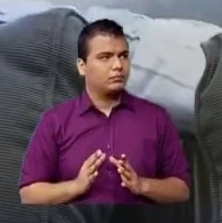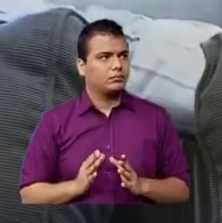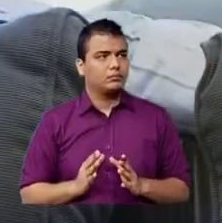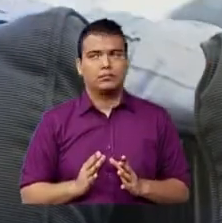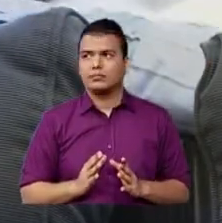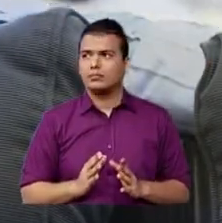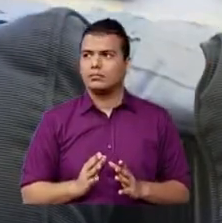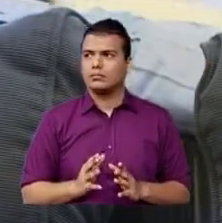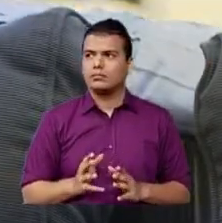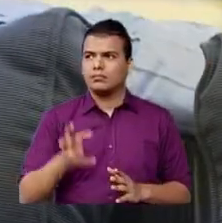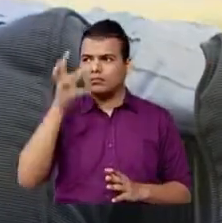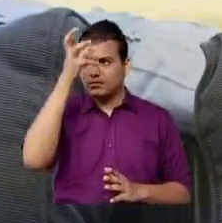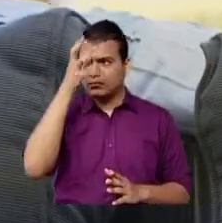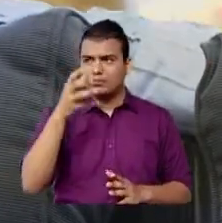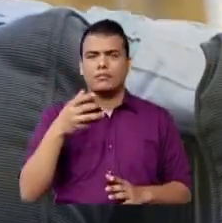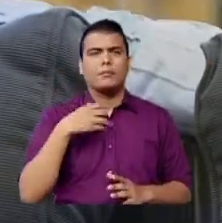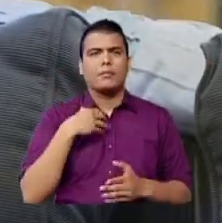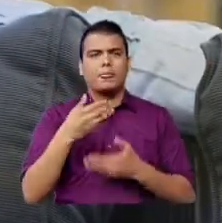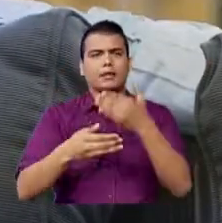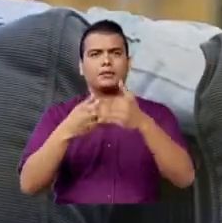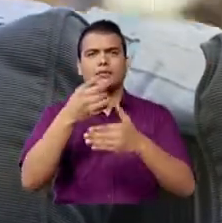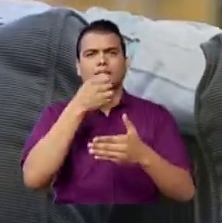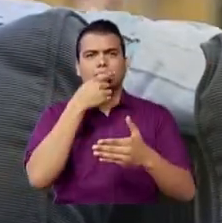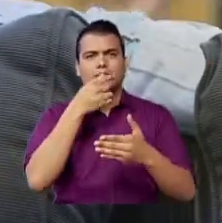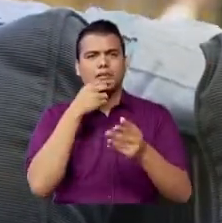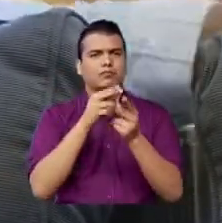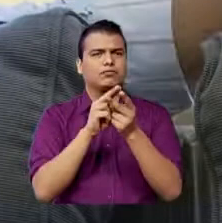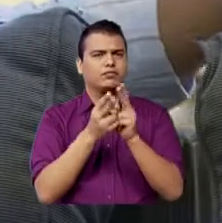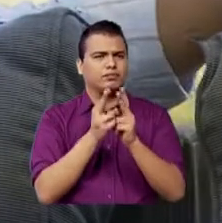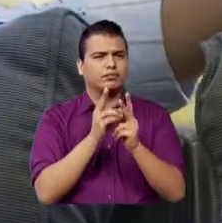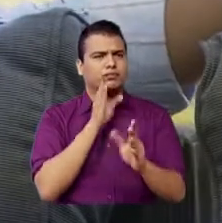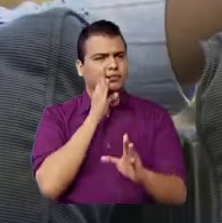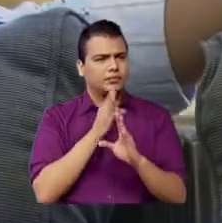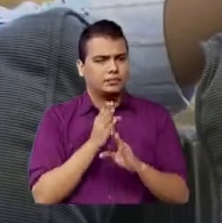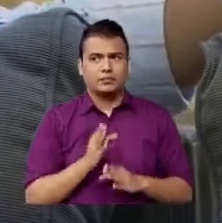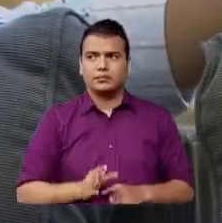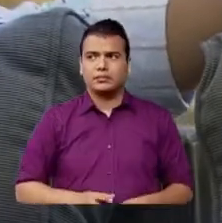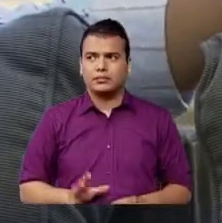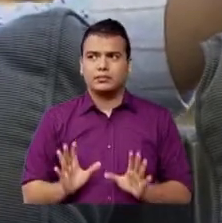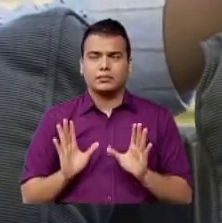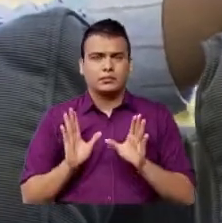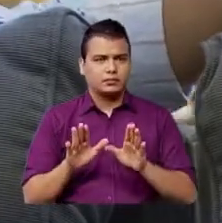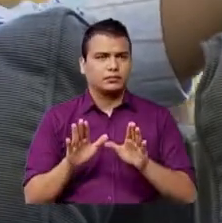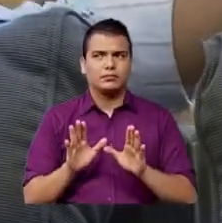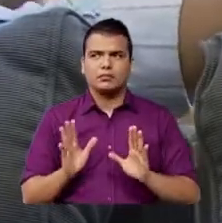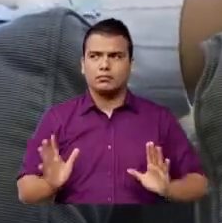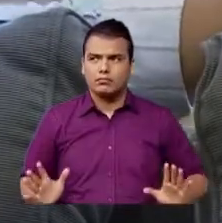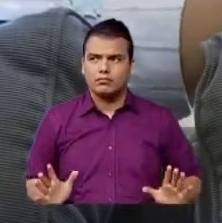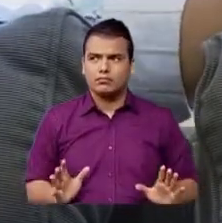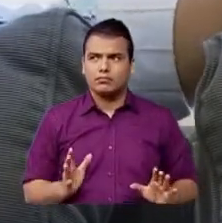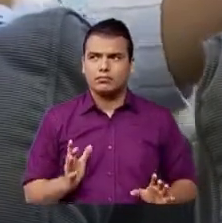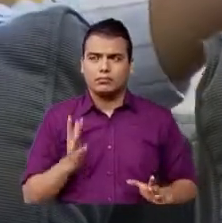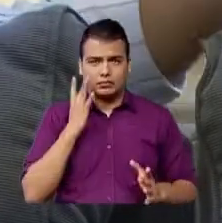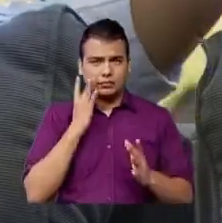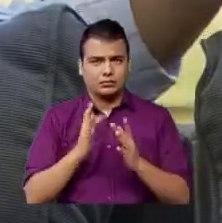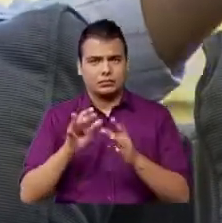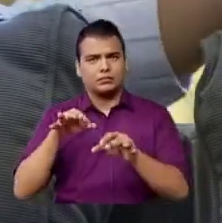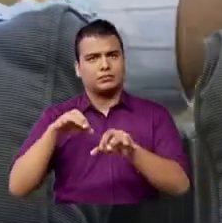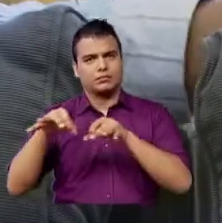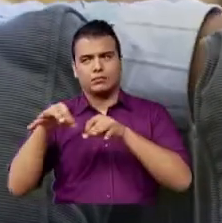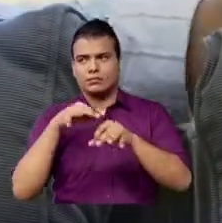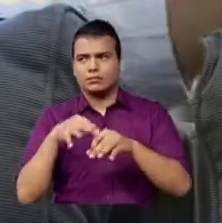especialidad suya de farmacología vegetal, ¿cierto? Sí. Y me imagino que eso, pues, lo que se refiere de pronto a